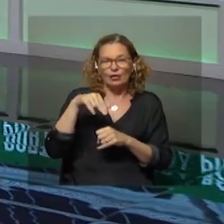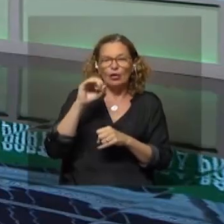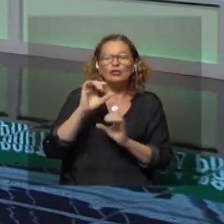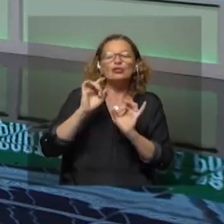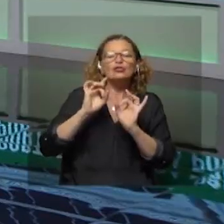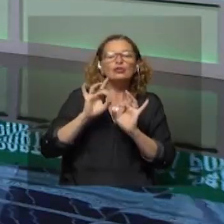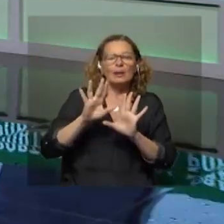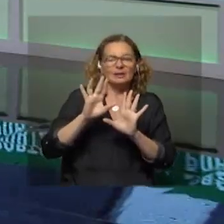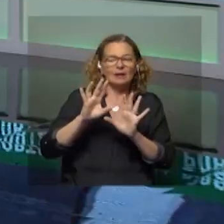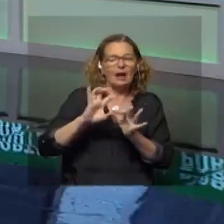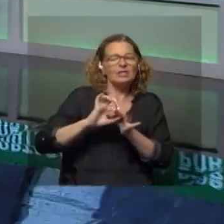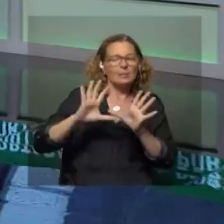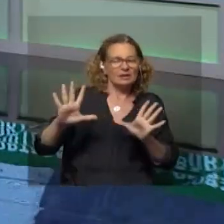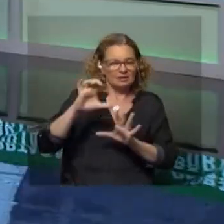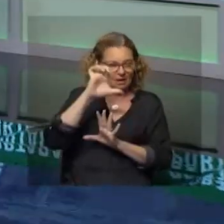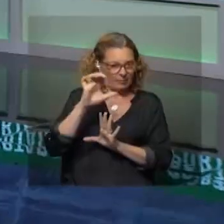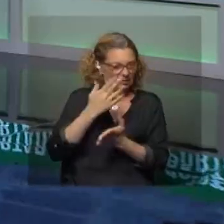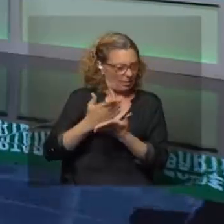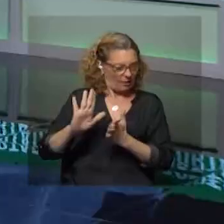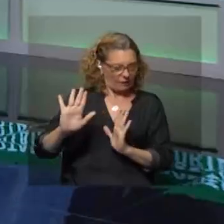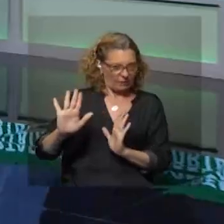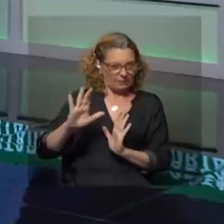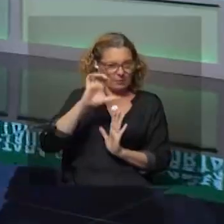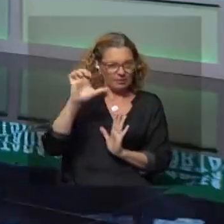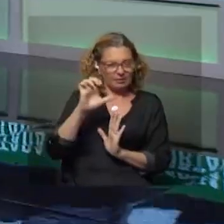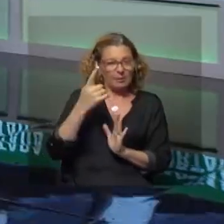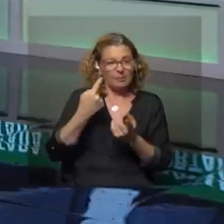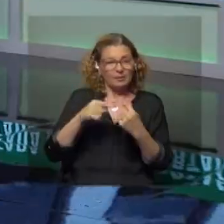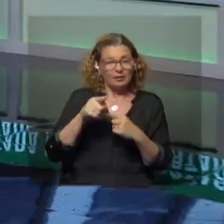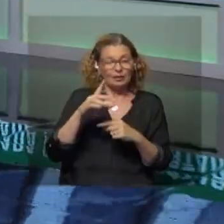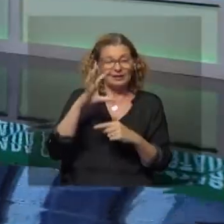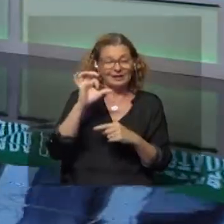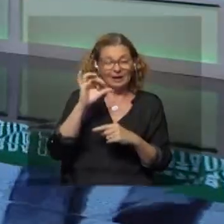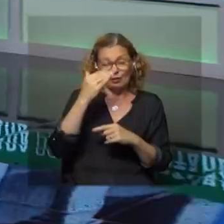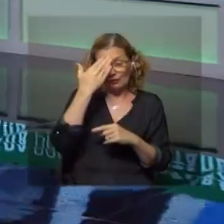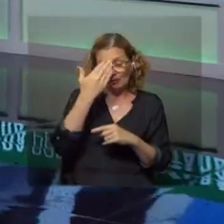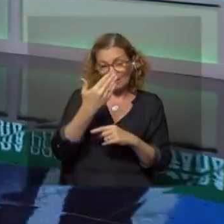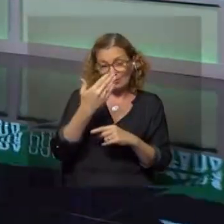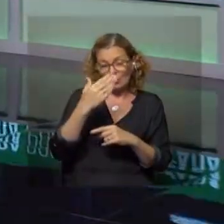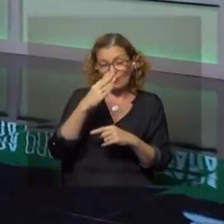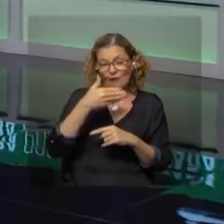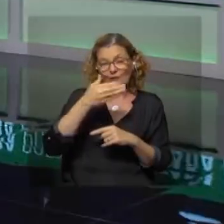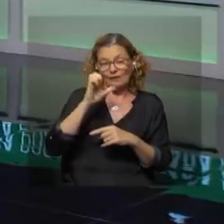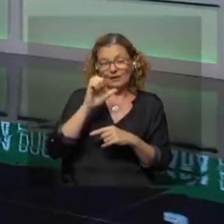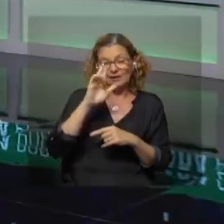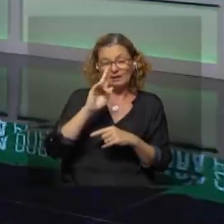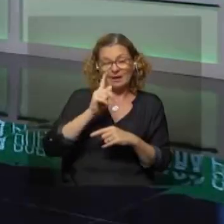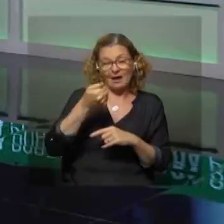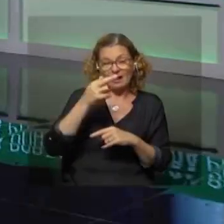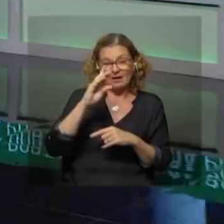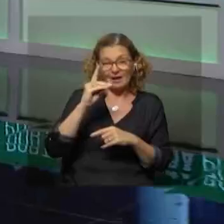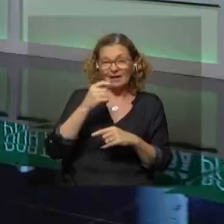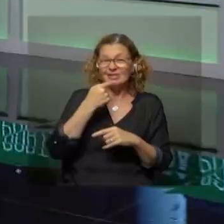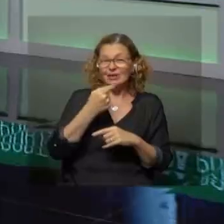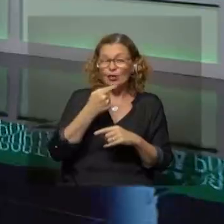totalmente independiente a la empresa bueno Mientras tanto el senador del frente amplio Mario Vergara hoy como